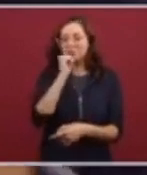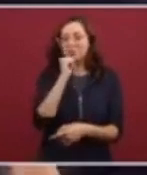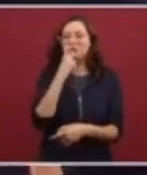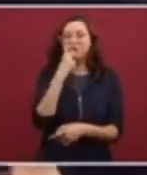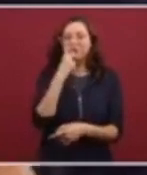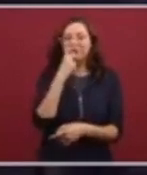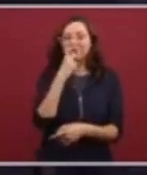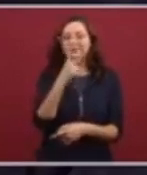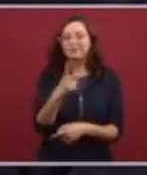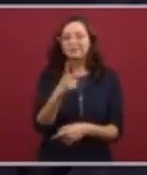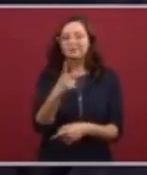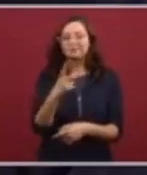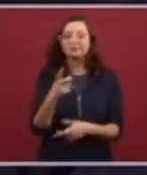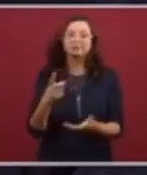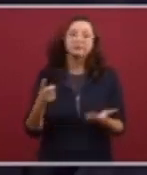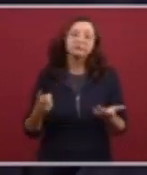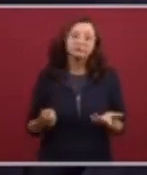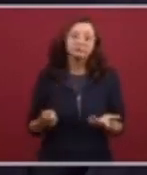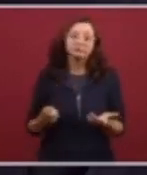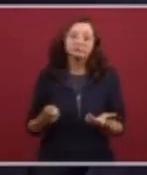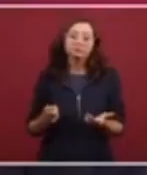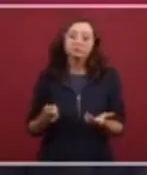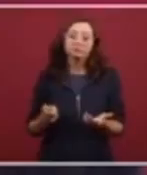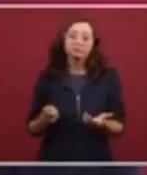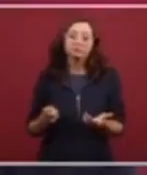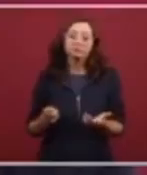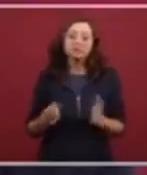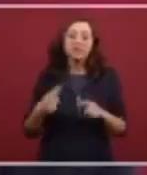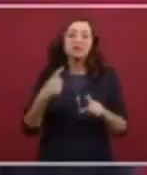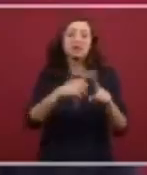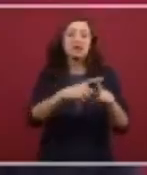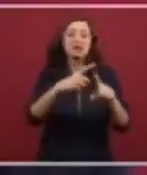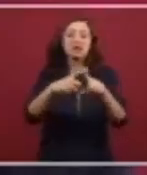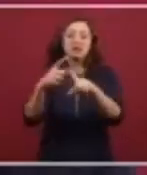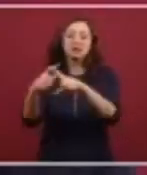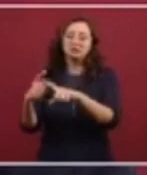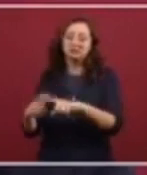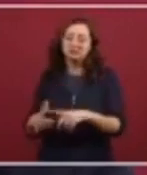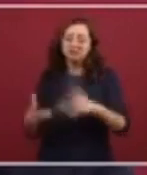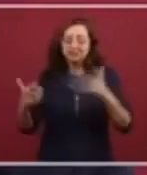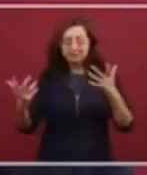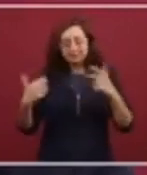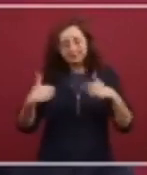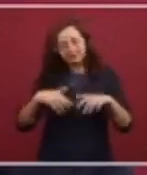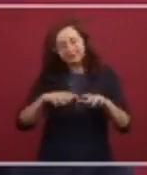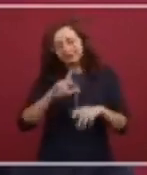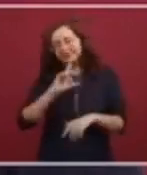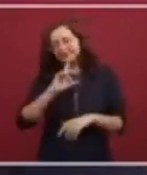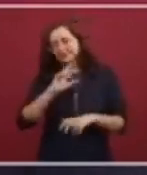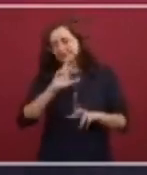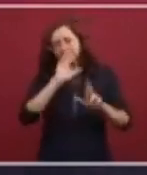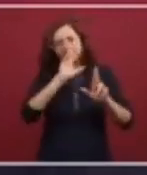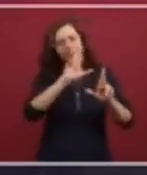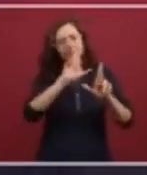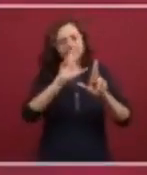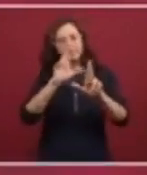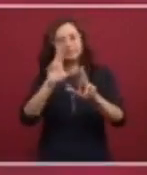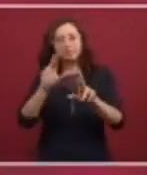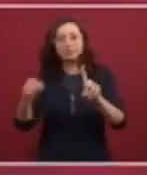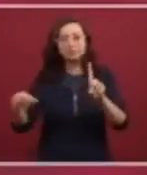por una cuestión d dignidad precisamente de un alto